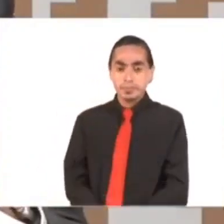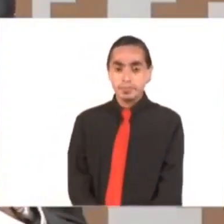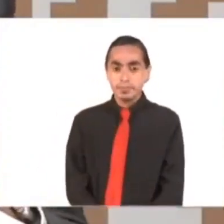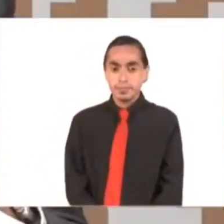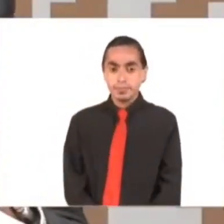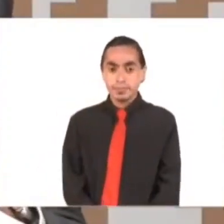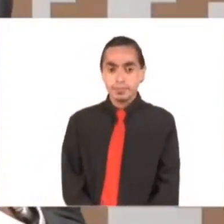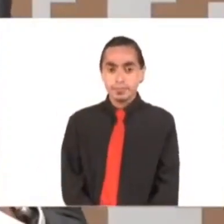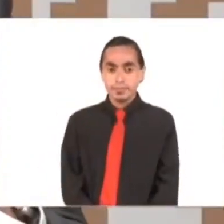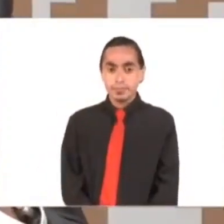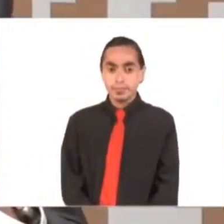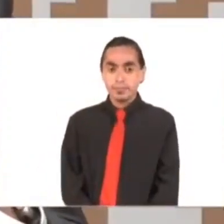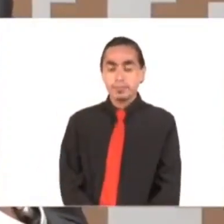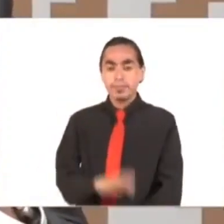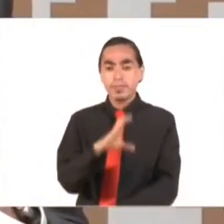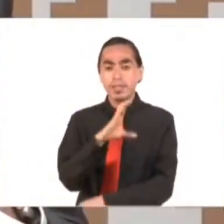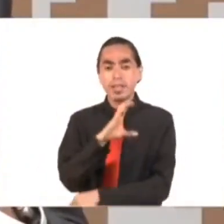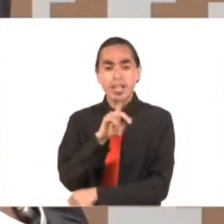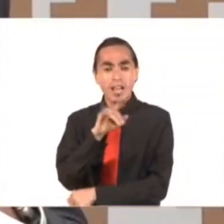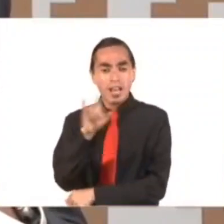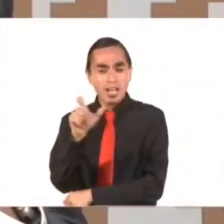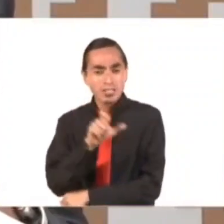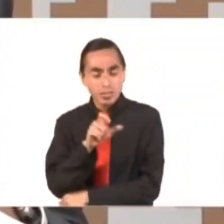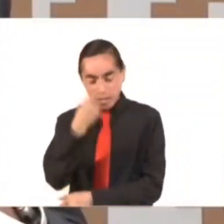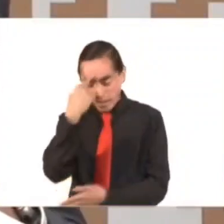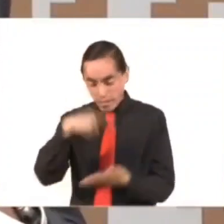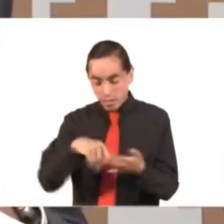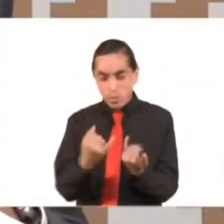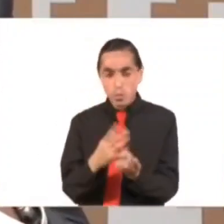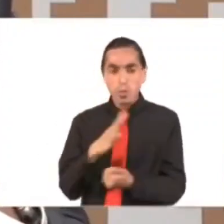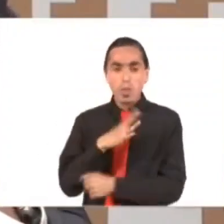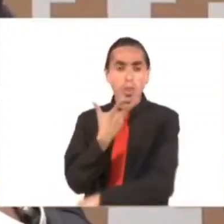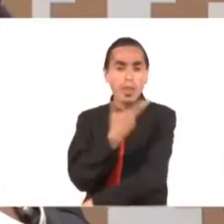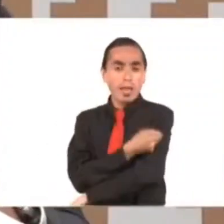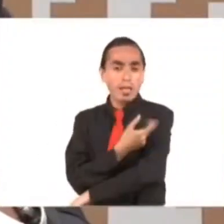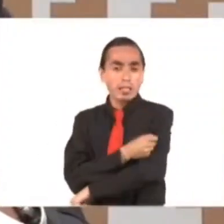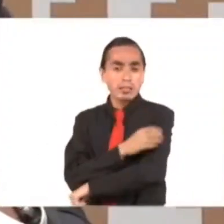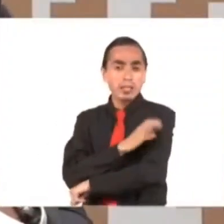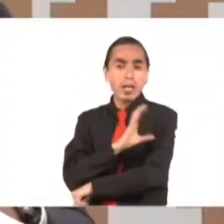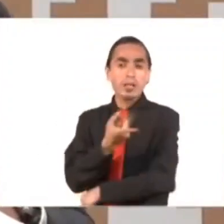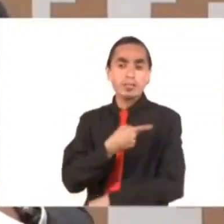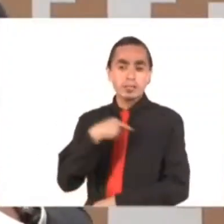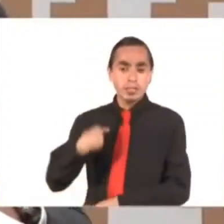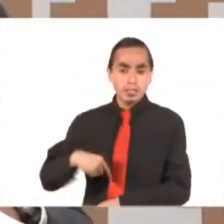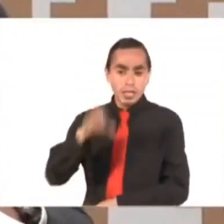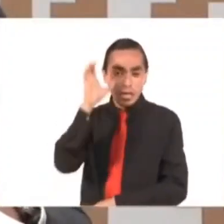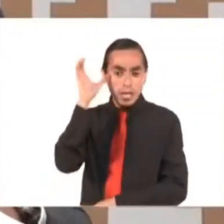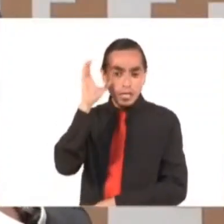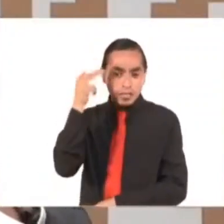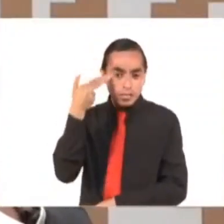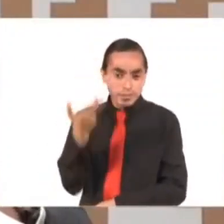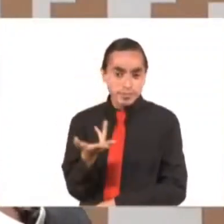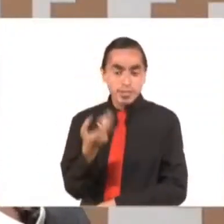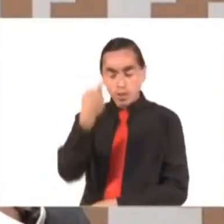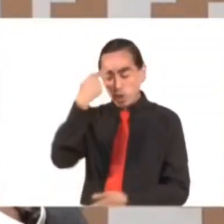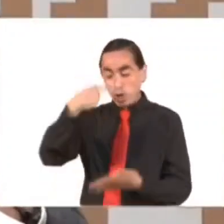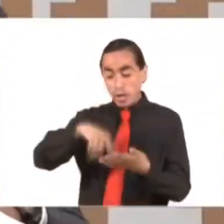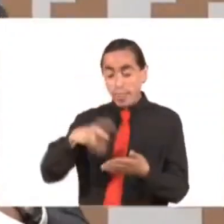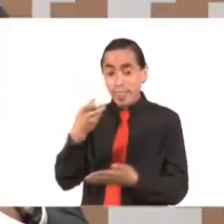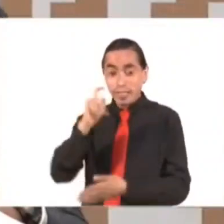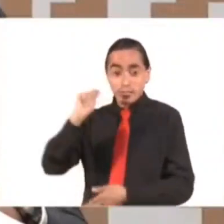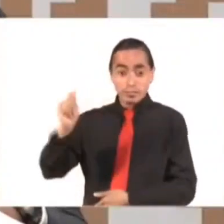de Glaxo, si no me equivoco, una vacuna china. Entonces esa tecnología, yo siempre he dicho